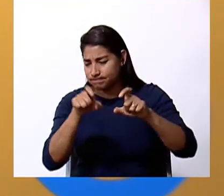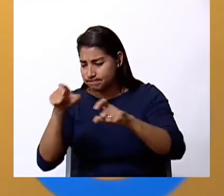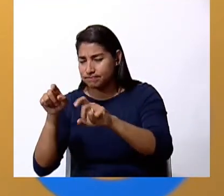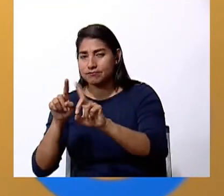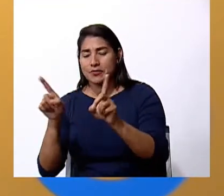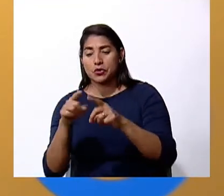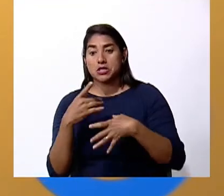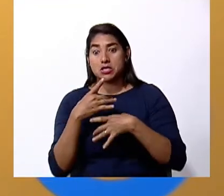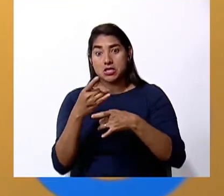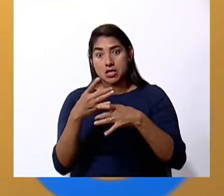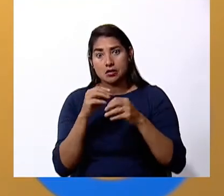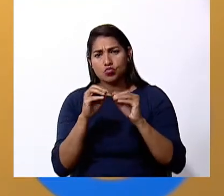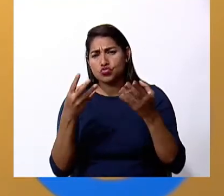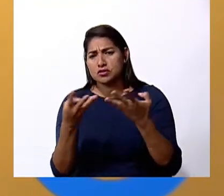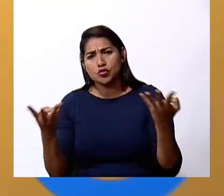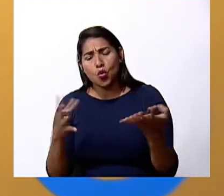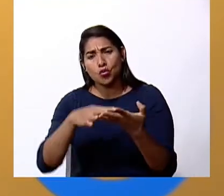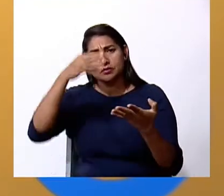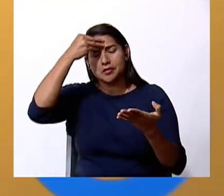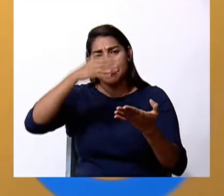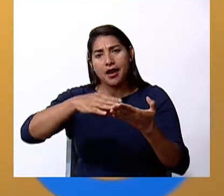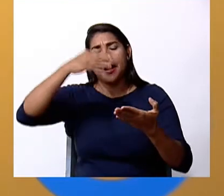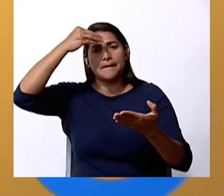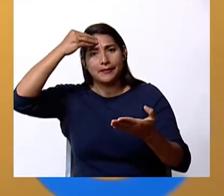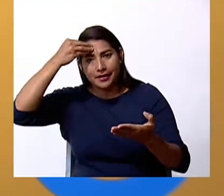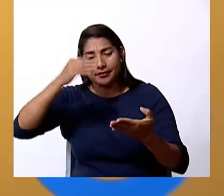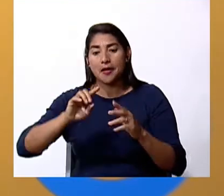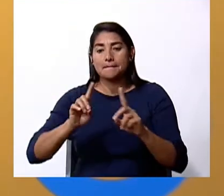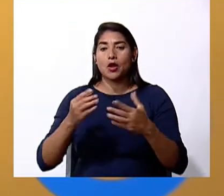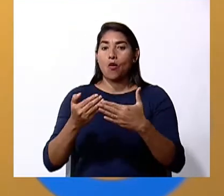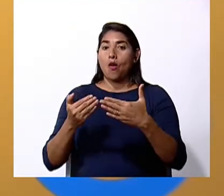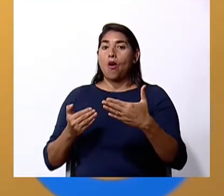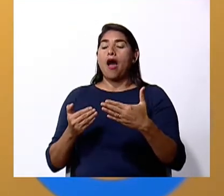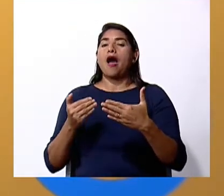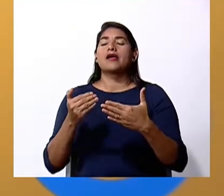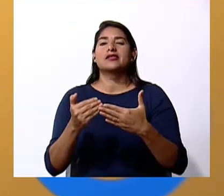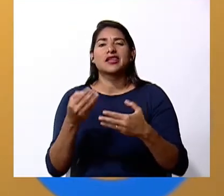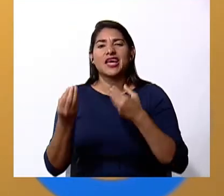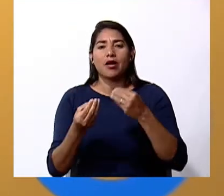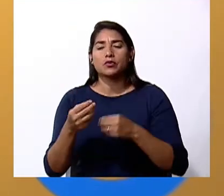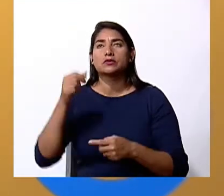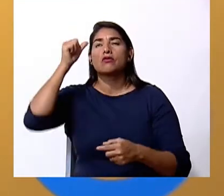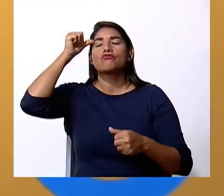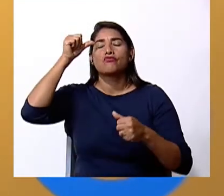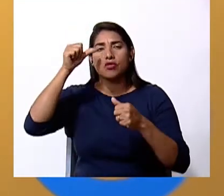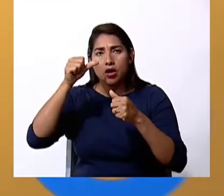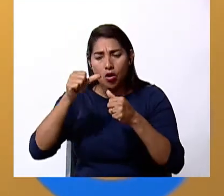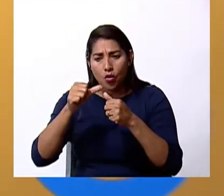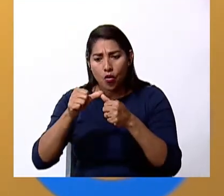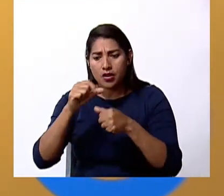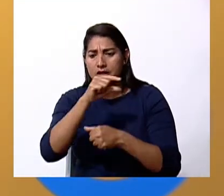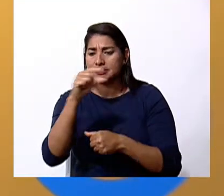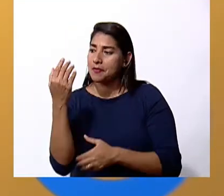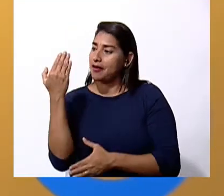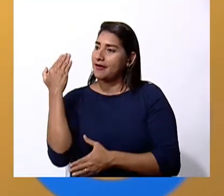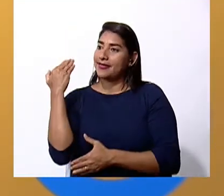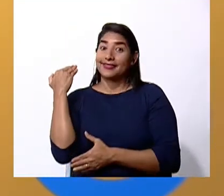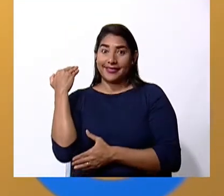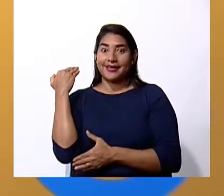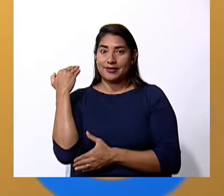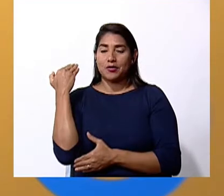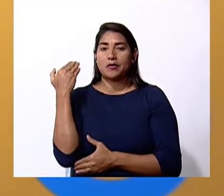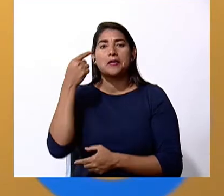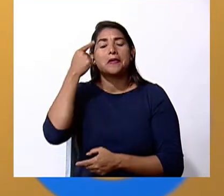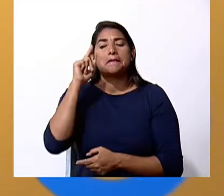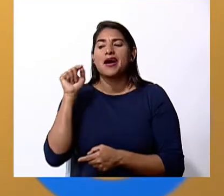de muchísimas cosas para aprender. Pero vamos a hacer también un recordatorio de lo que vimos la semana pasada.